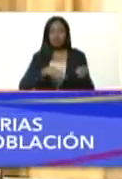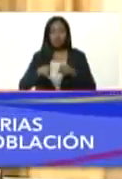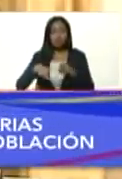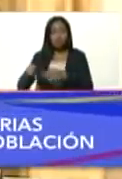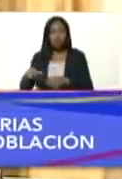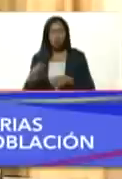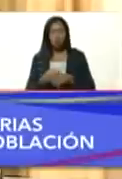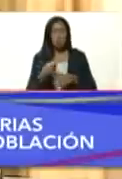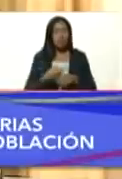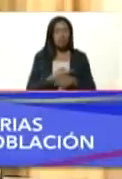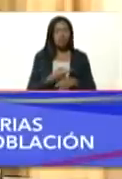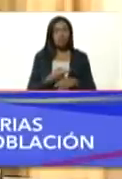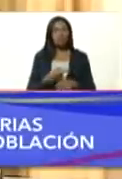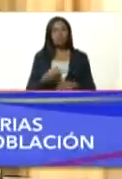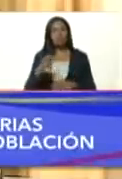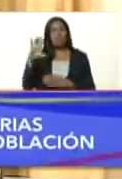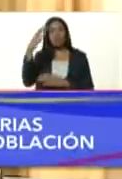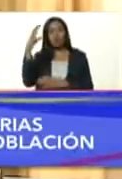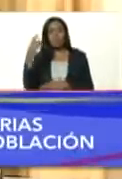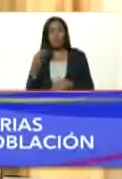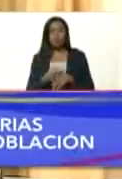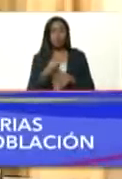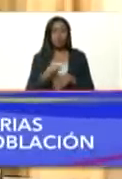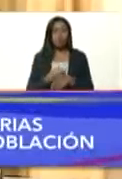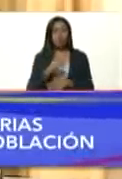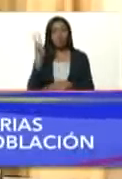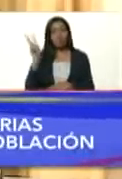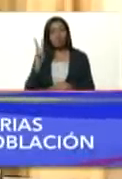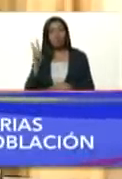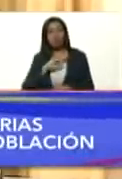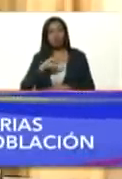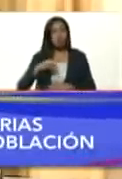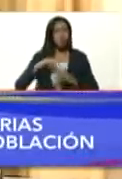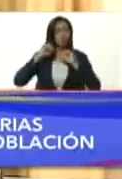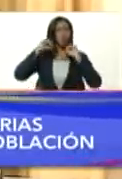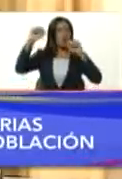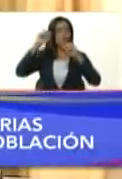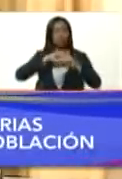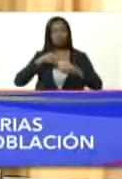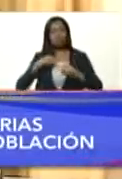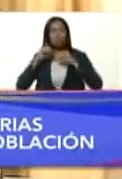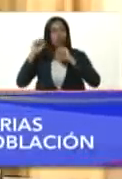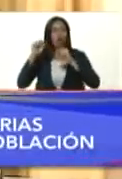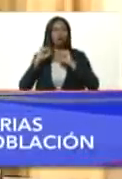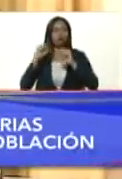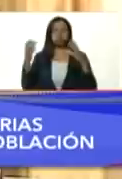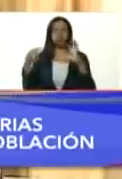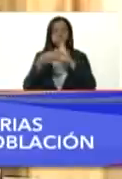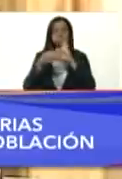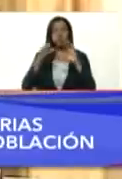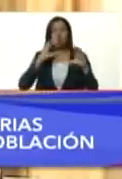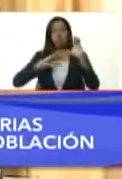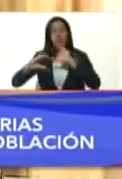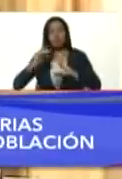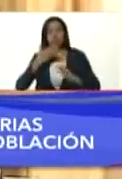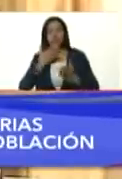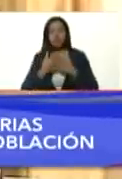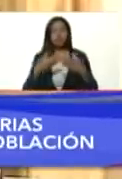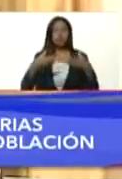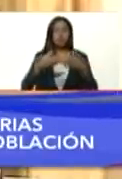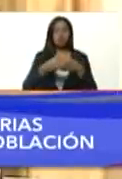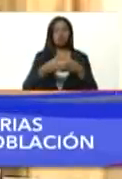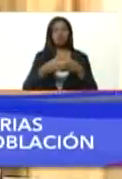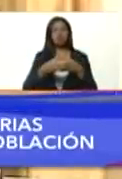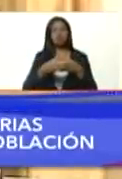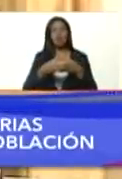el gobierno de Colombia y el gobierno de Venezuela. Lo logramos. Gracias a la Organización